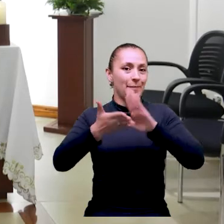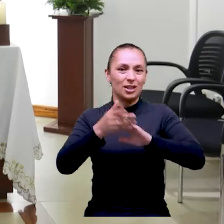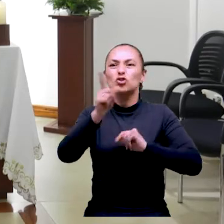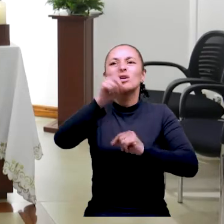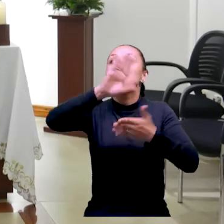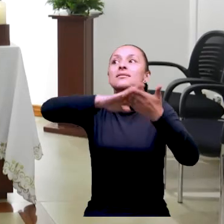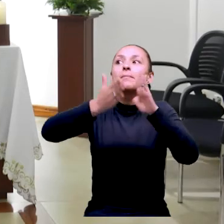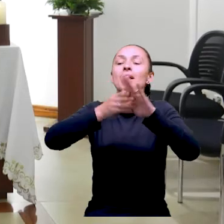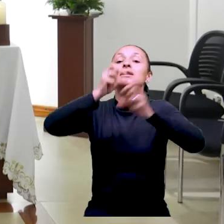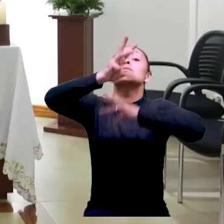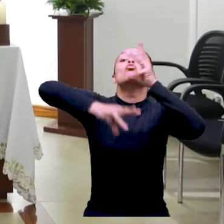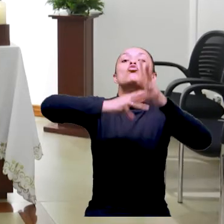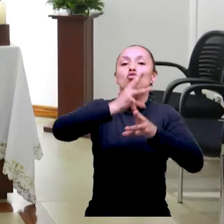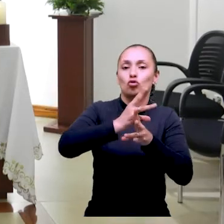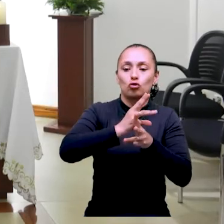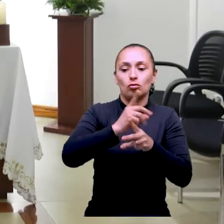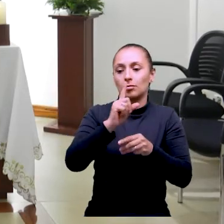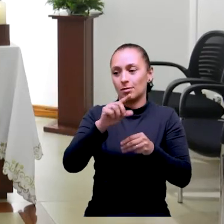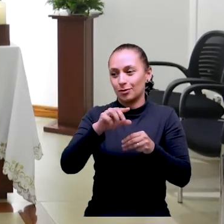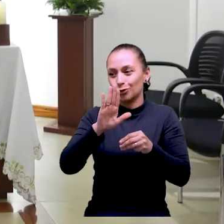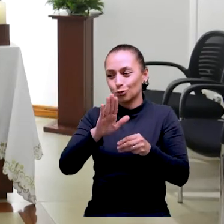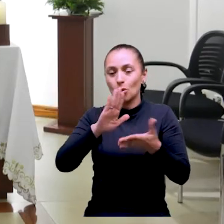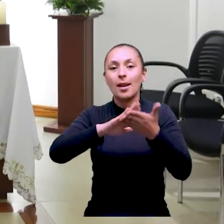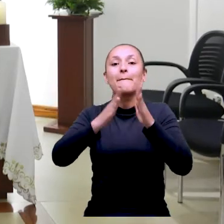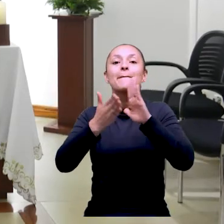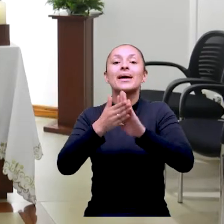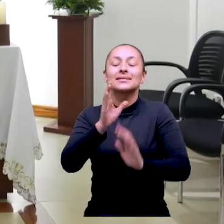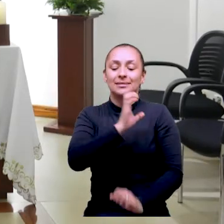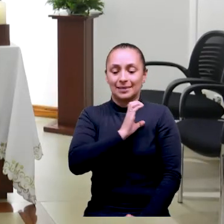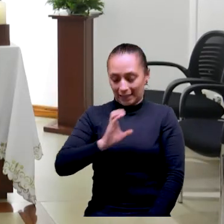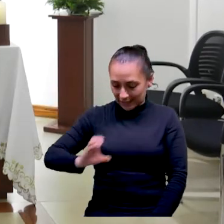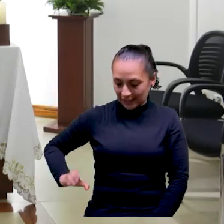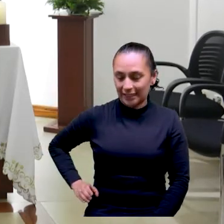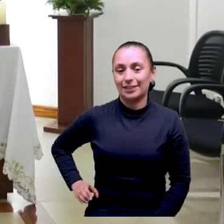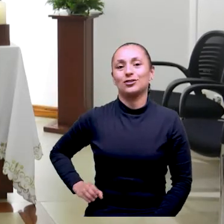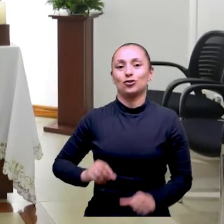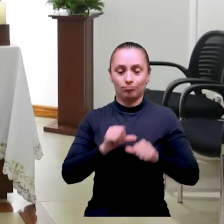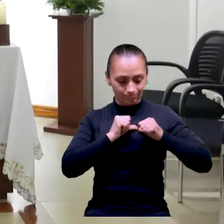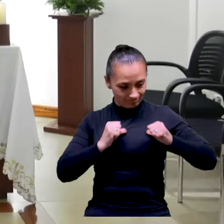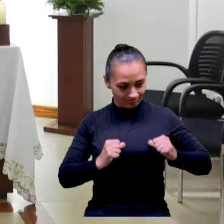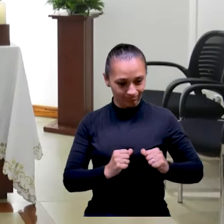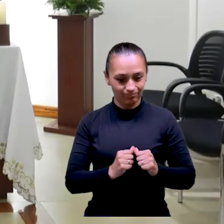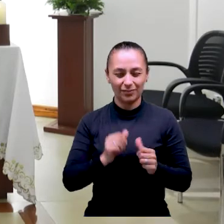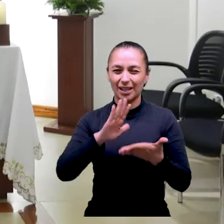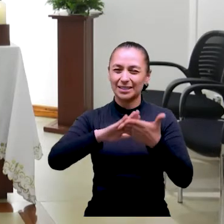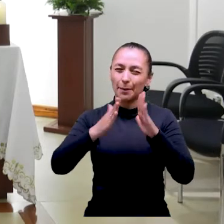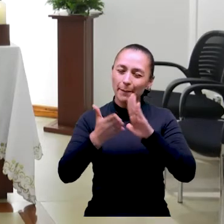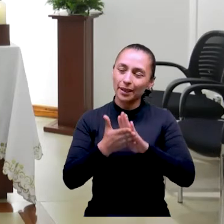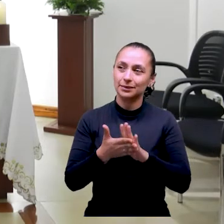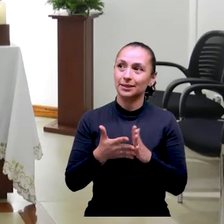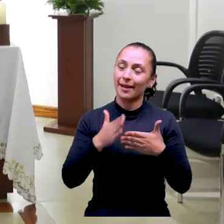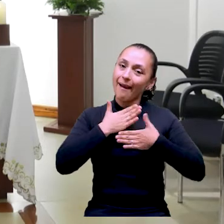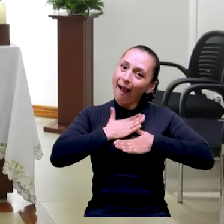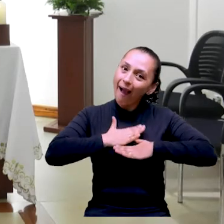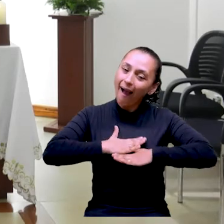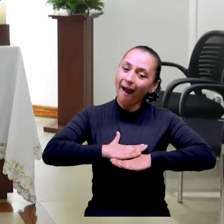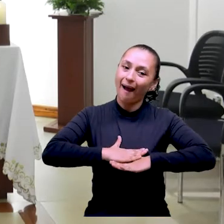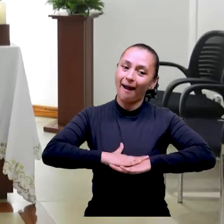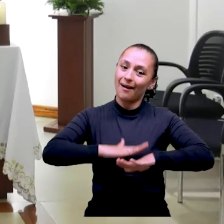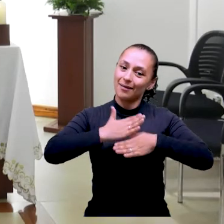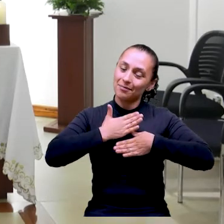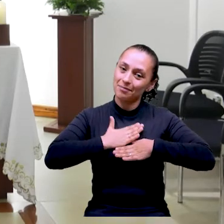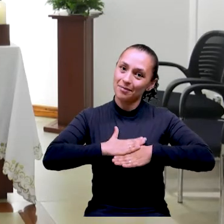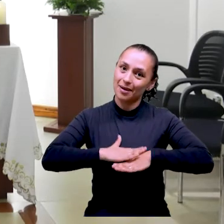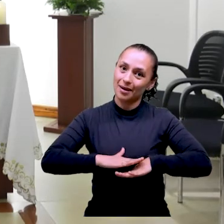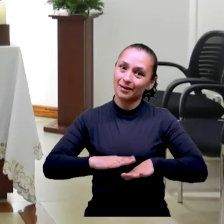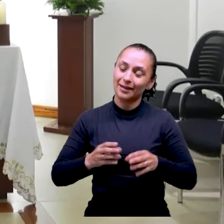un portador de la paz no la paz del mundo sino la paz que nos da cristo en nuestro corazón esa paz que sos ciega